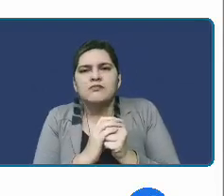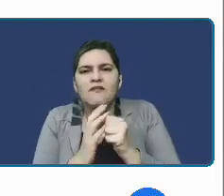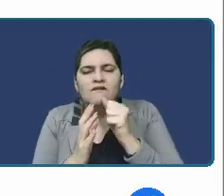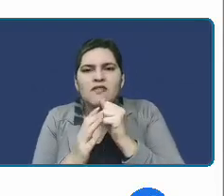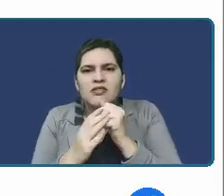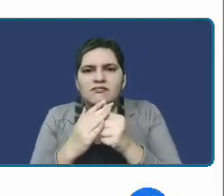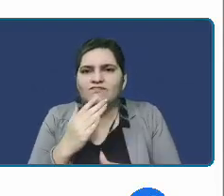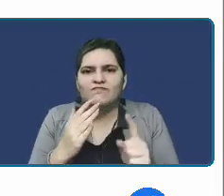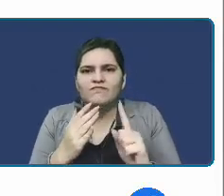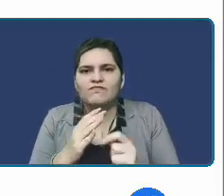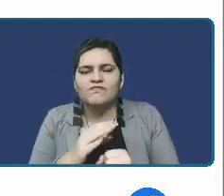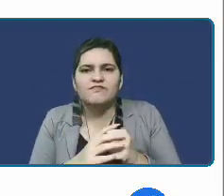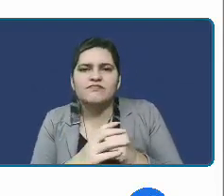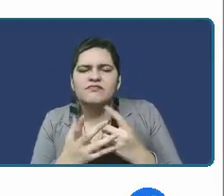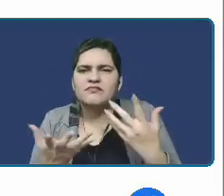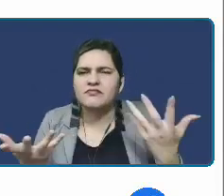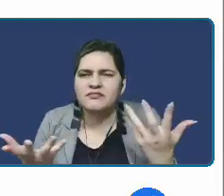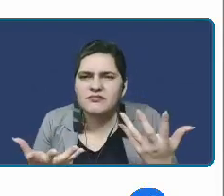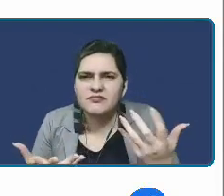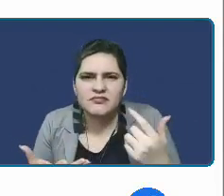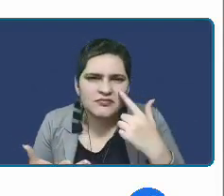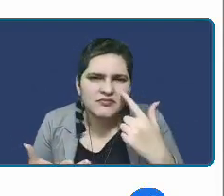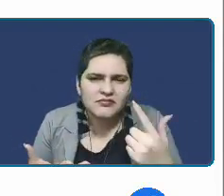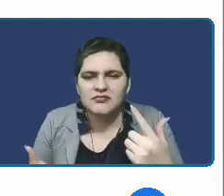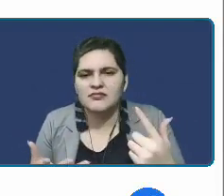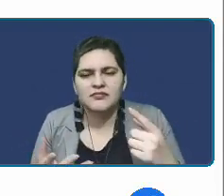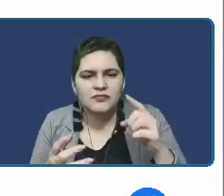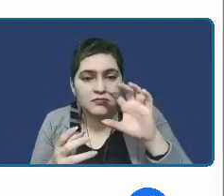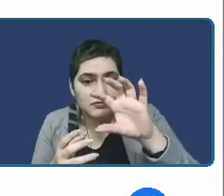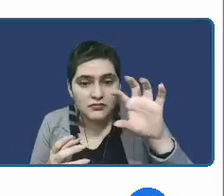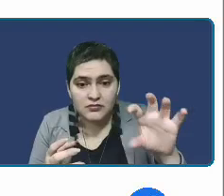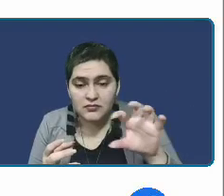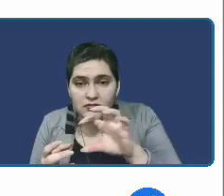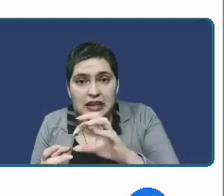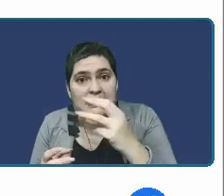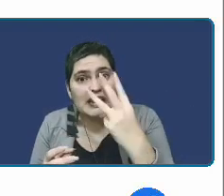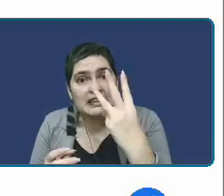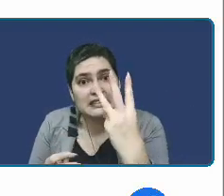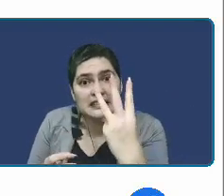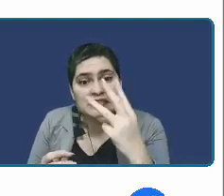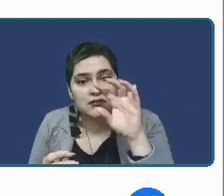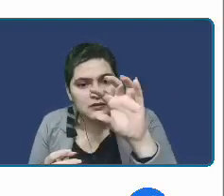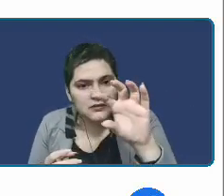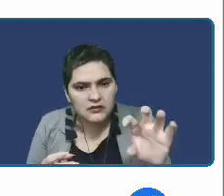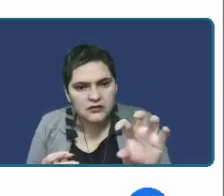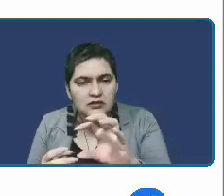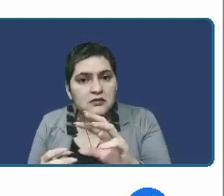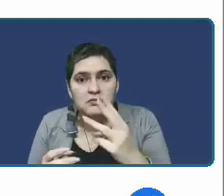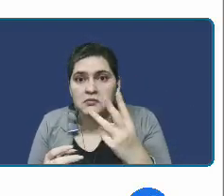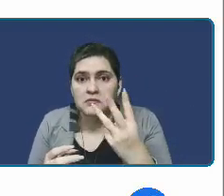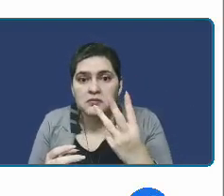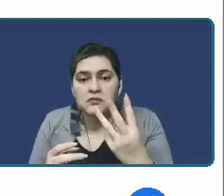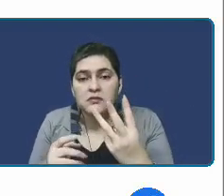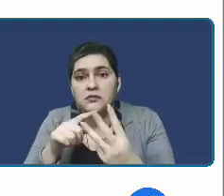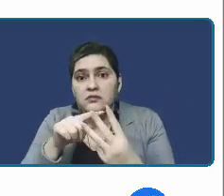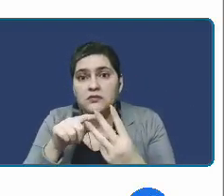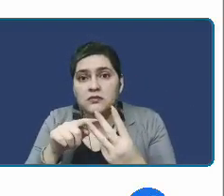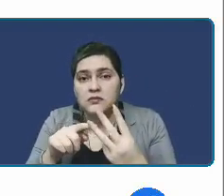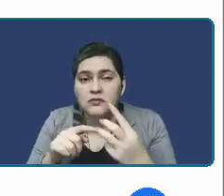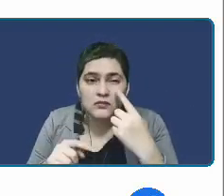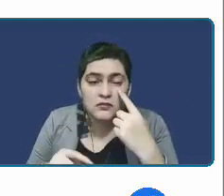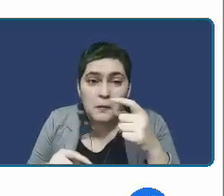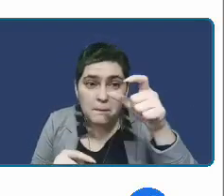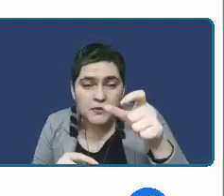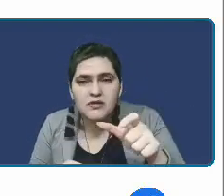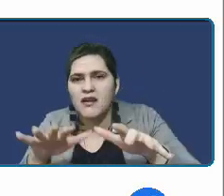Entonces, cómo se presenten, las puse las 3 por igual, pero cómo se presenta en cada uno en forma individual es muy, muy variable. Por